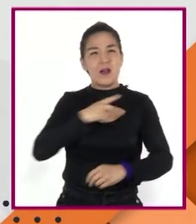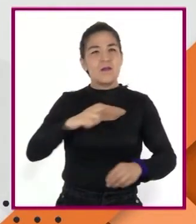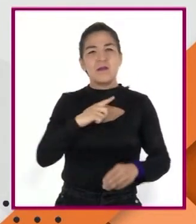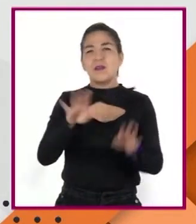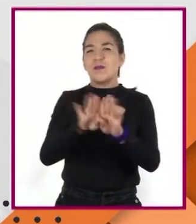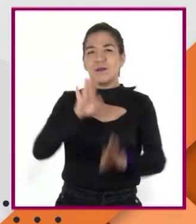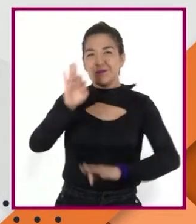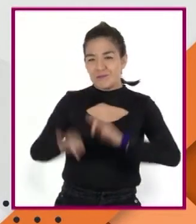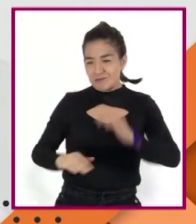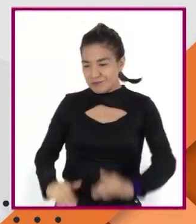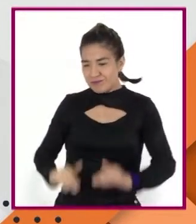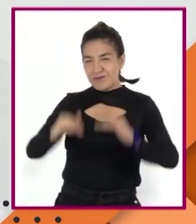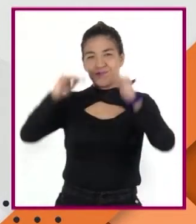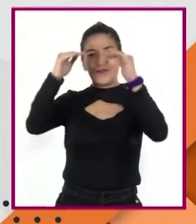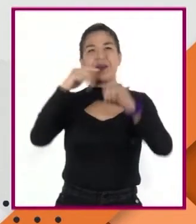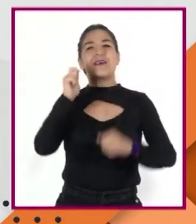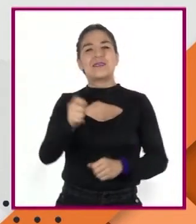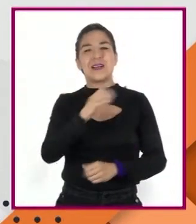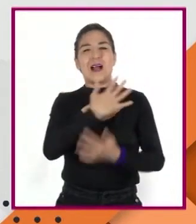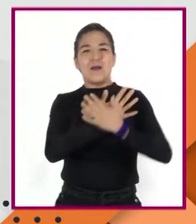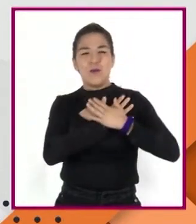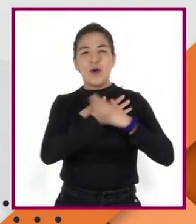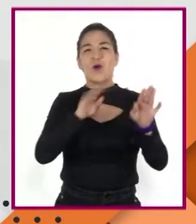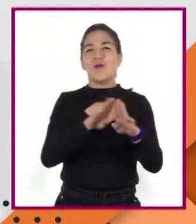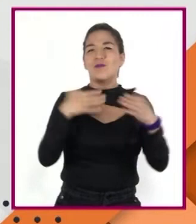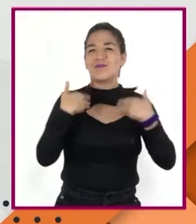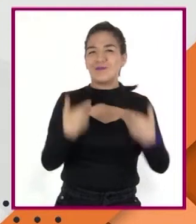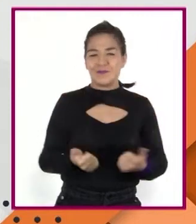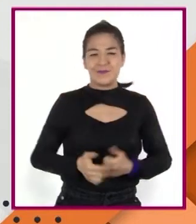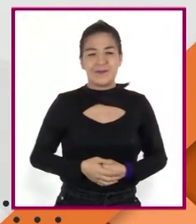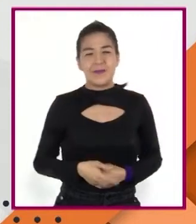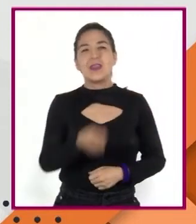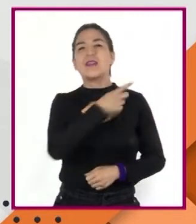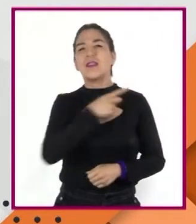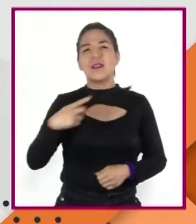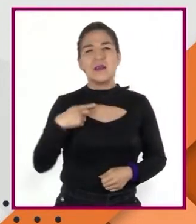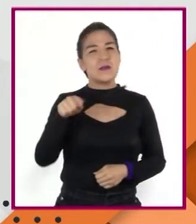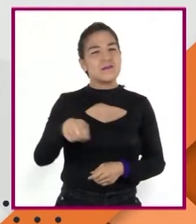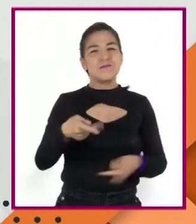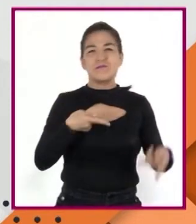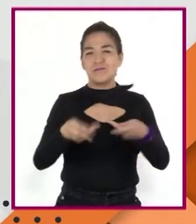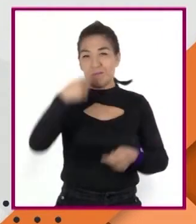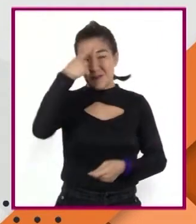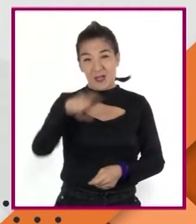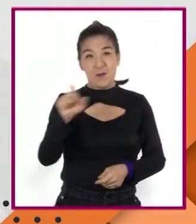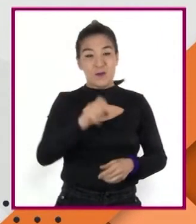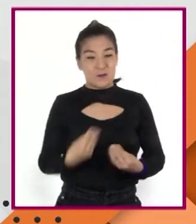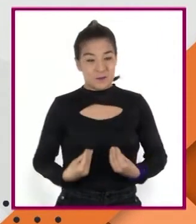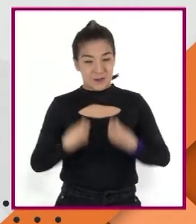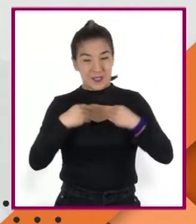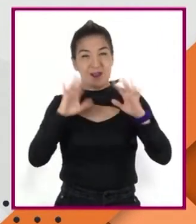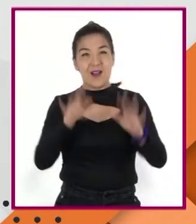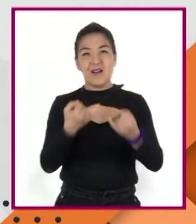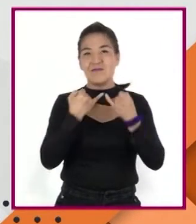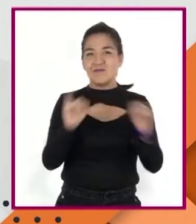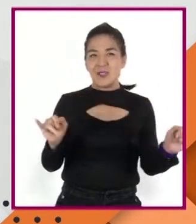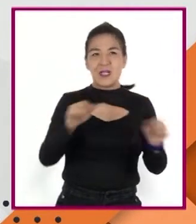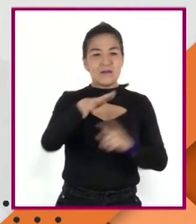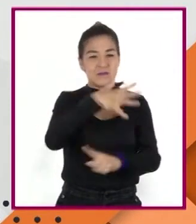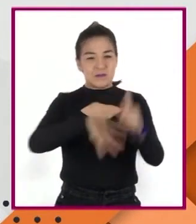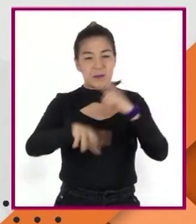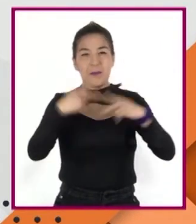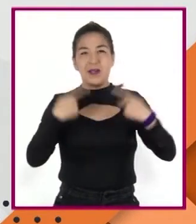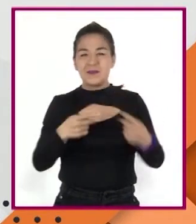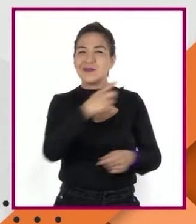de felicidad, amor y comprensión, que deben estar preparados para una vida independiente en sociedad y